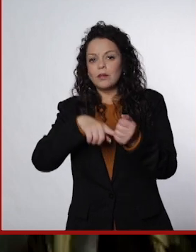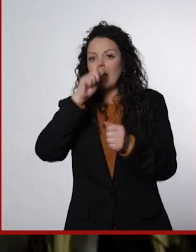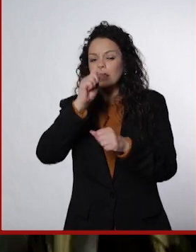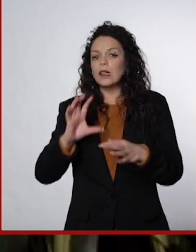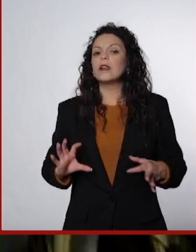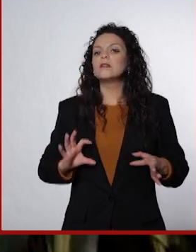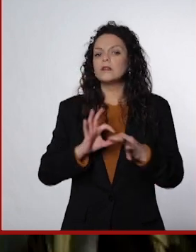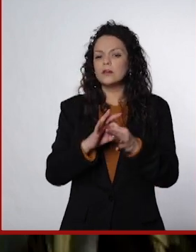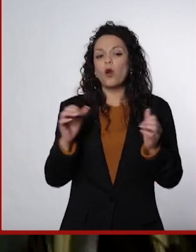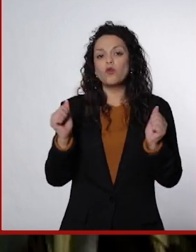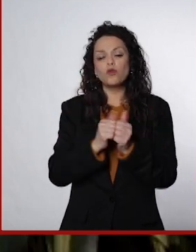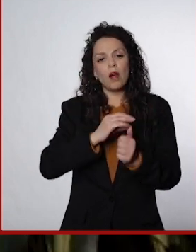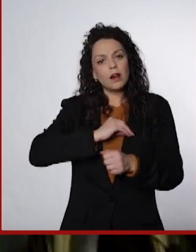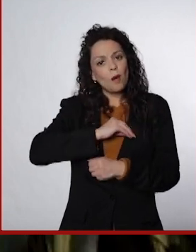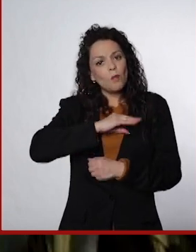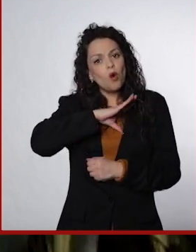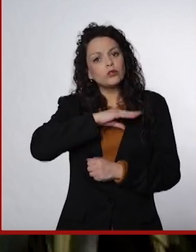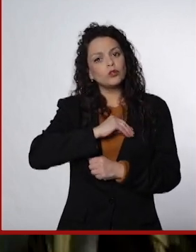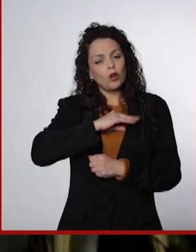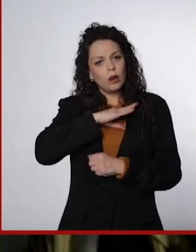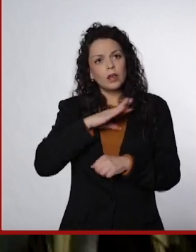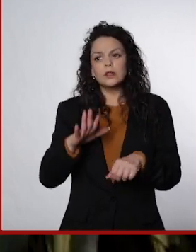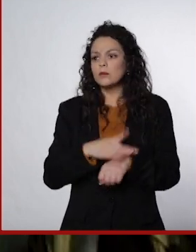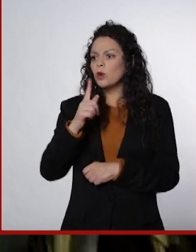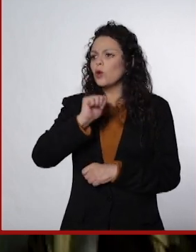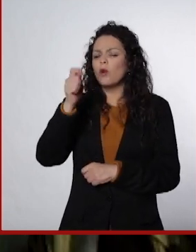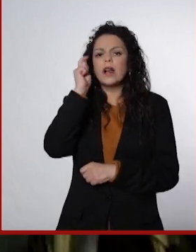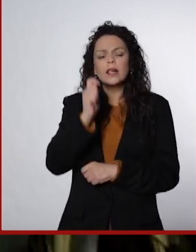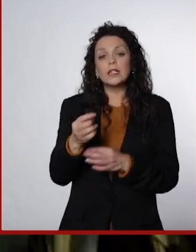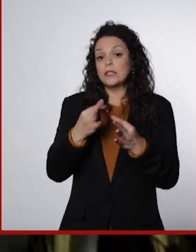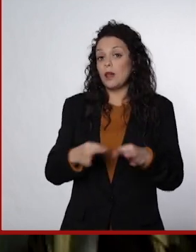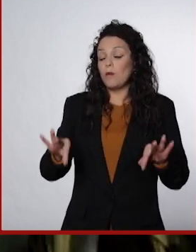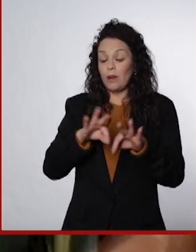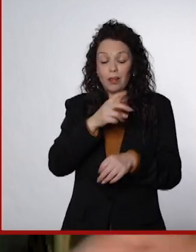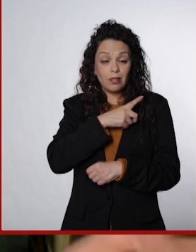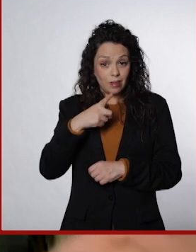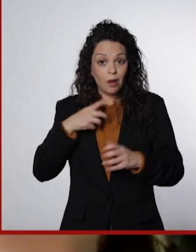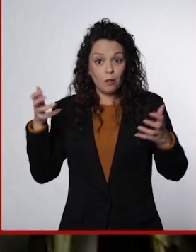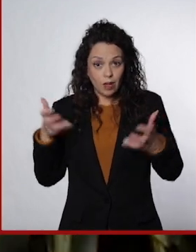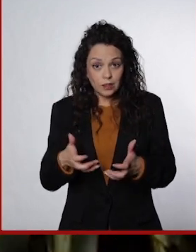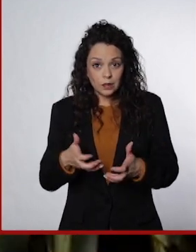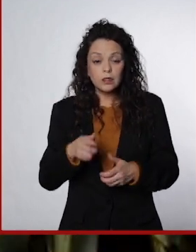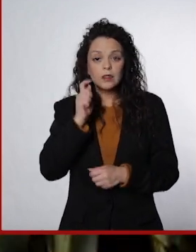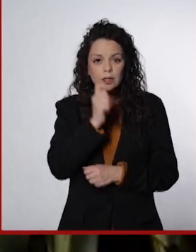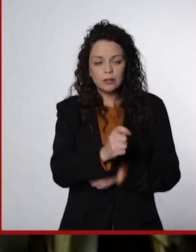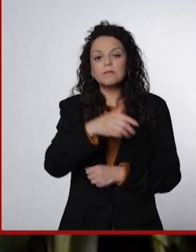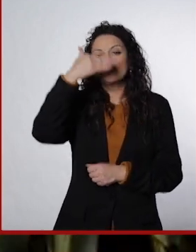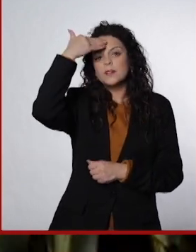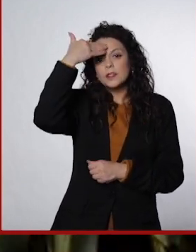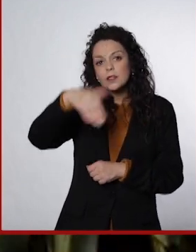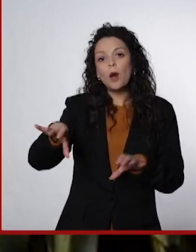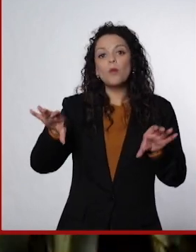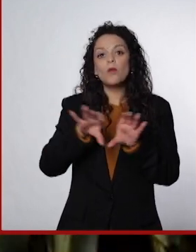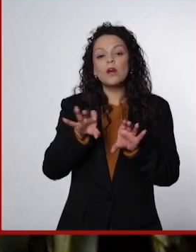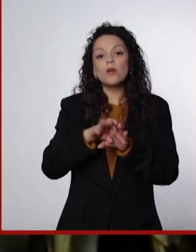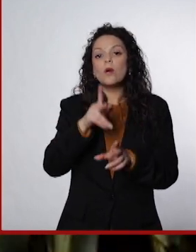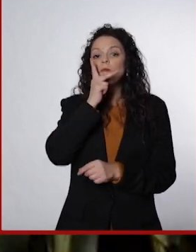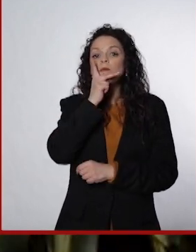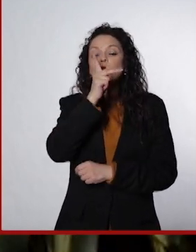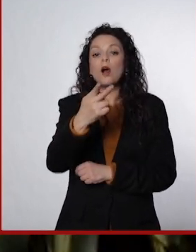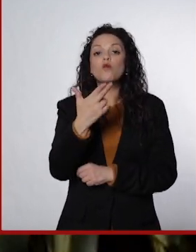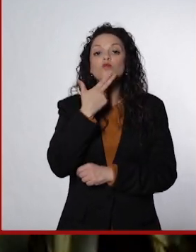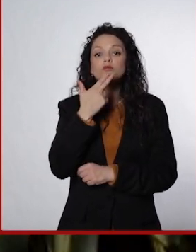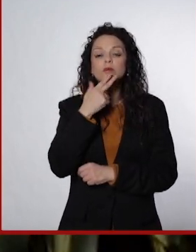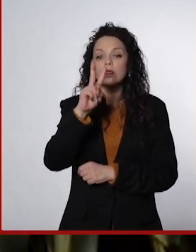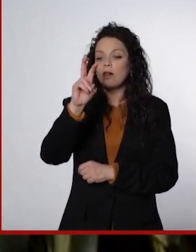las emociones, porque otra de las cosas que es importante practicar es saber cómo desarrollar un vocabulario emocional, es decir,